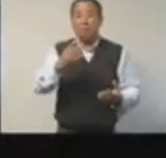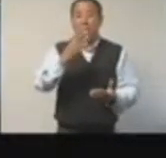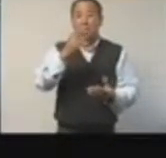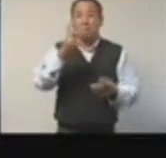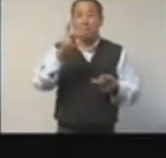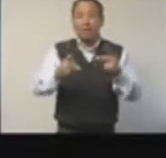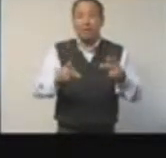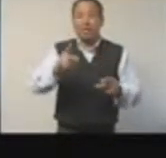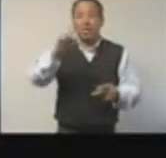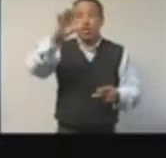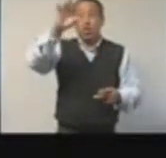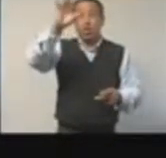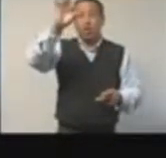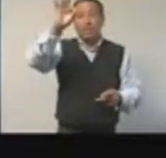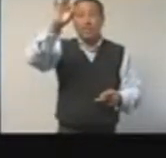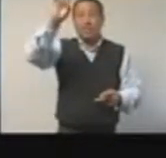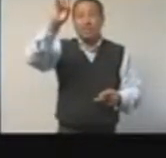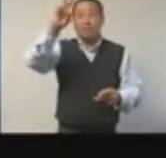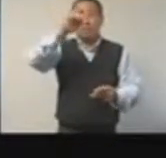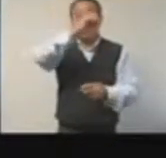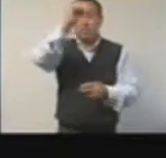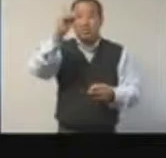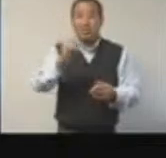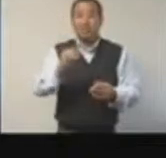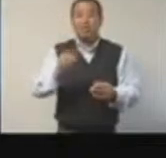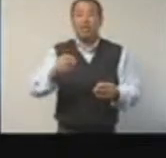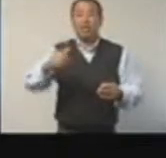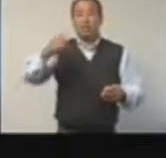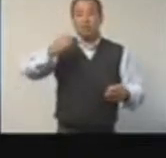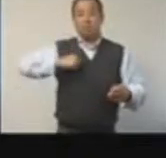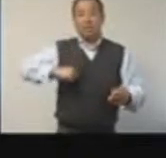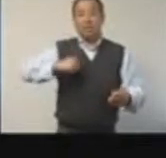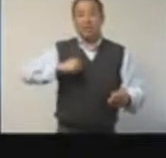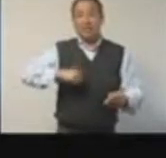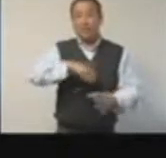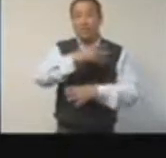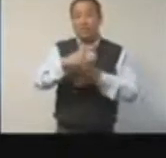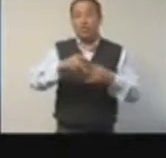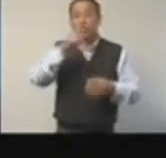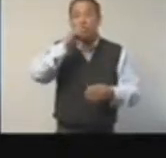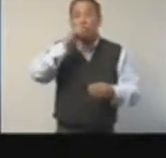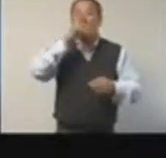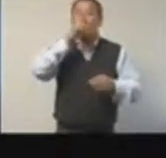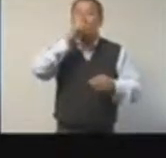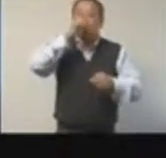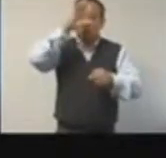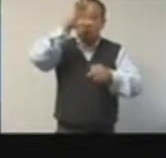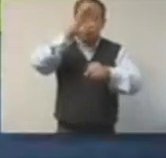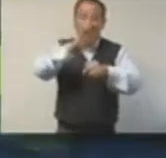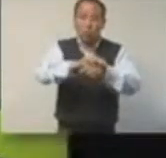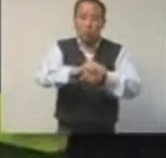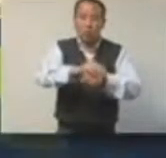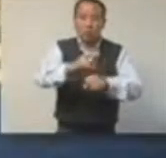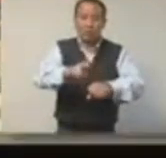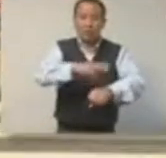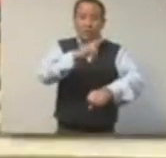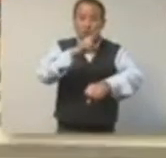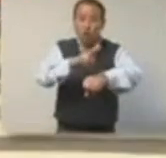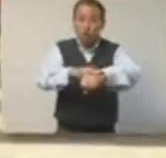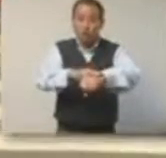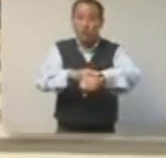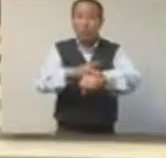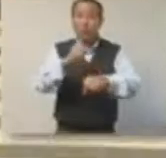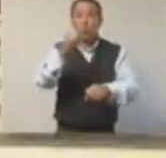que el 97% de los palacios municipales visitados no cumplen con dichas normas.